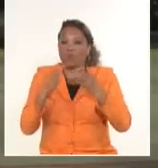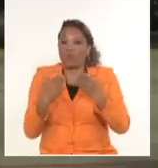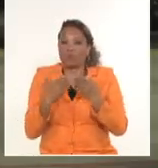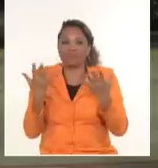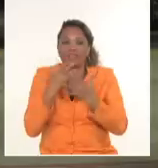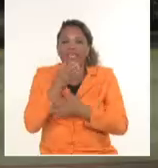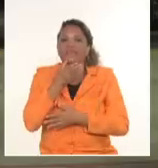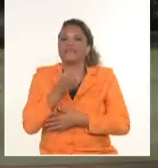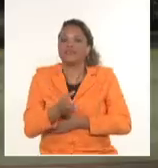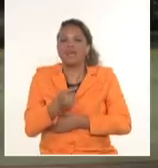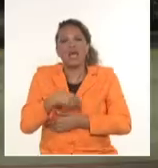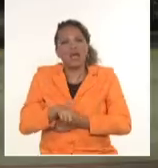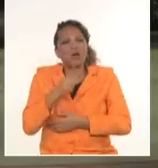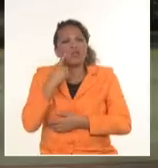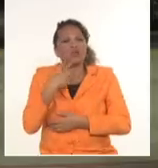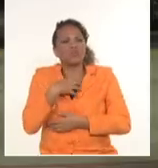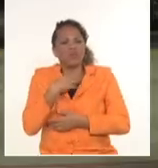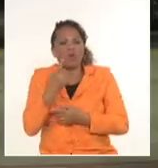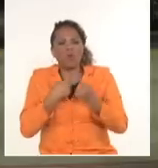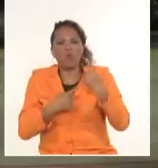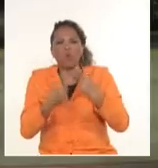y tengo aquí algo que